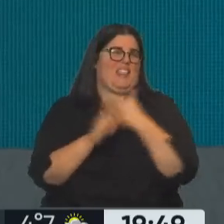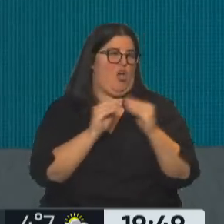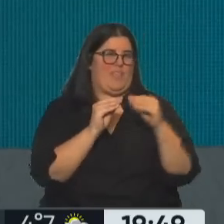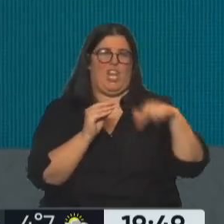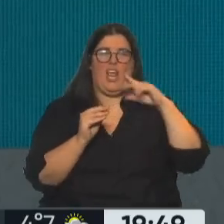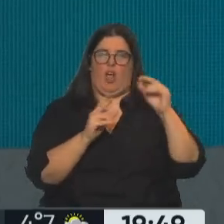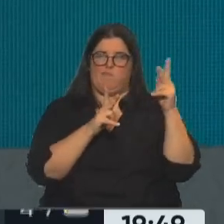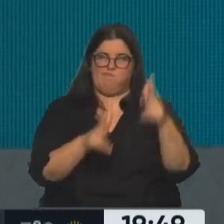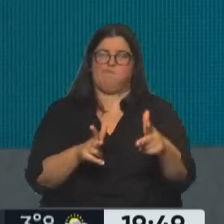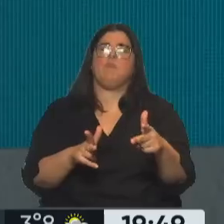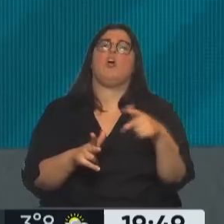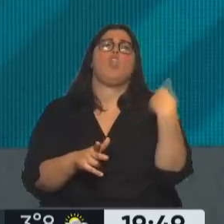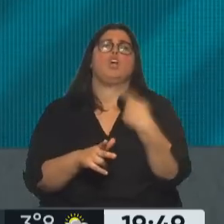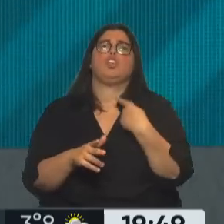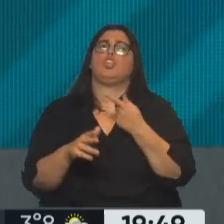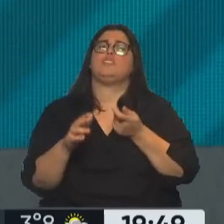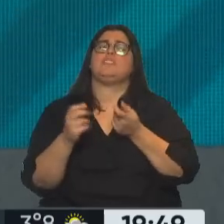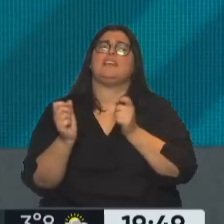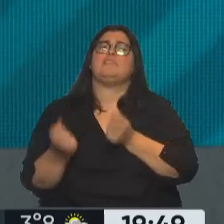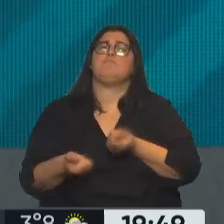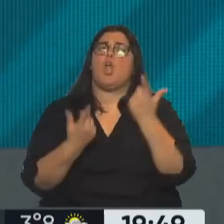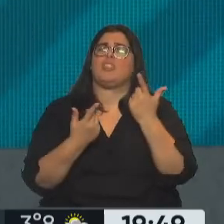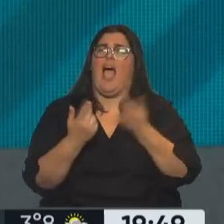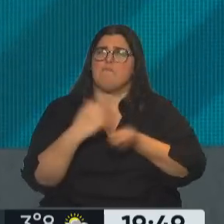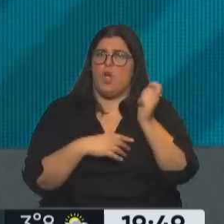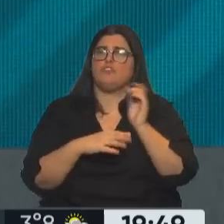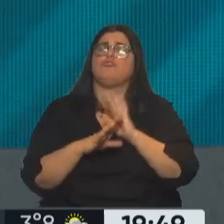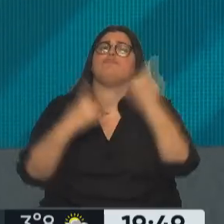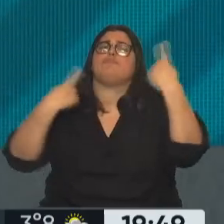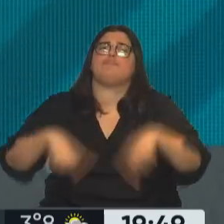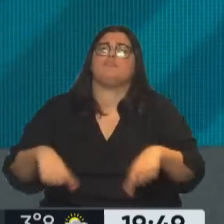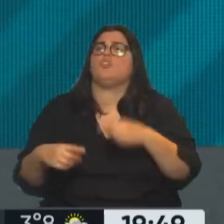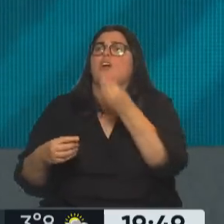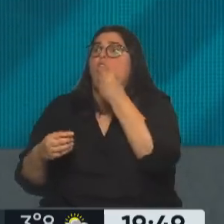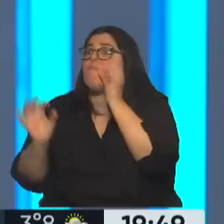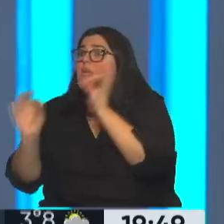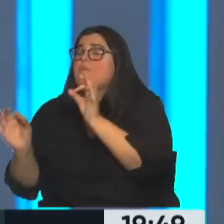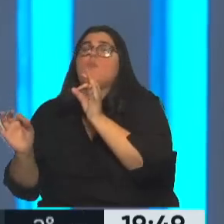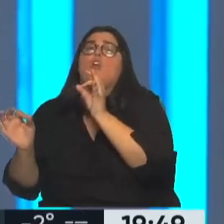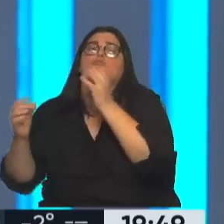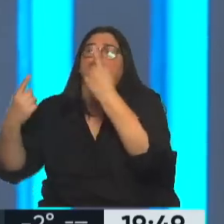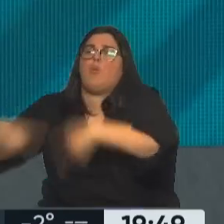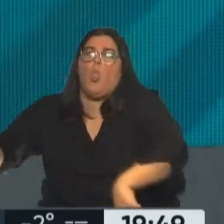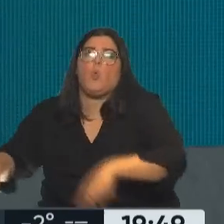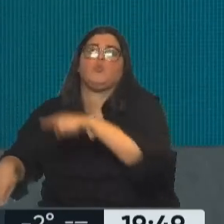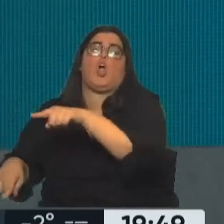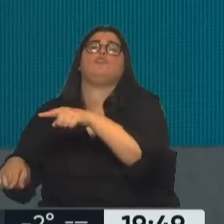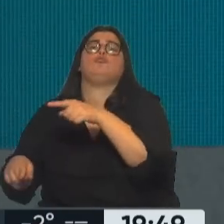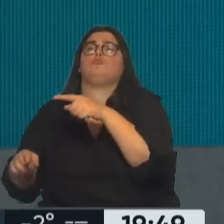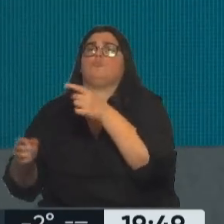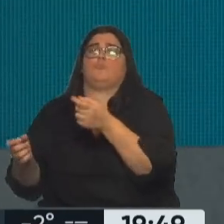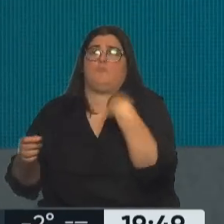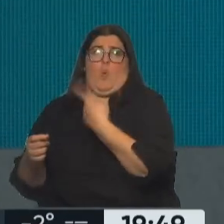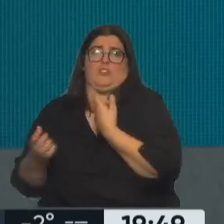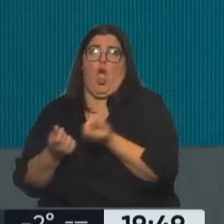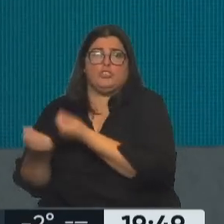que es que nosotros exportamos todo, pero todo lo que comemos. Quiere decir que nosotros, si dolarizamos, vamos a